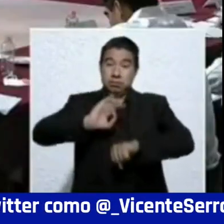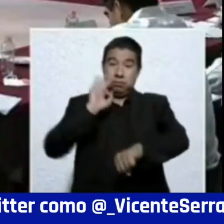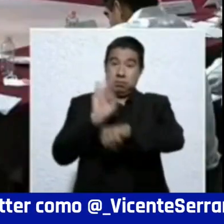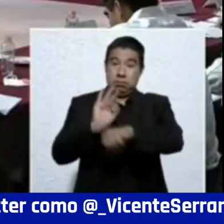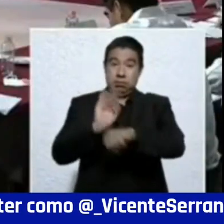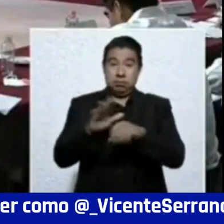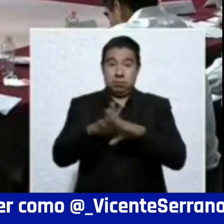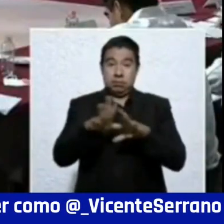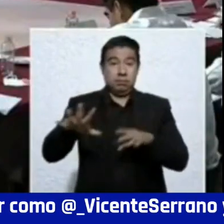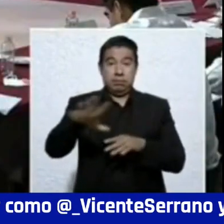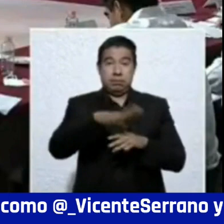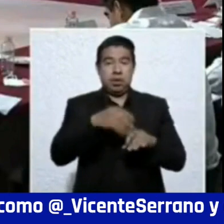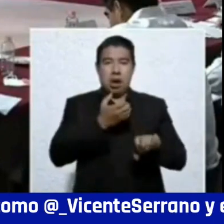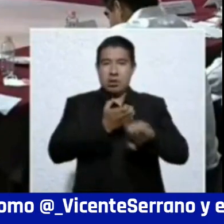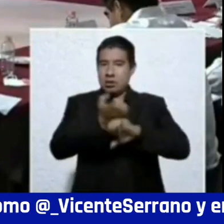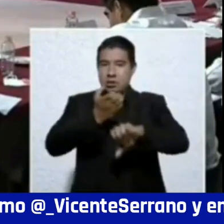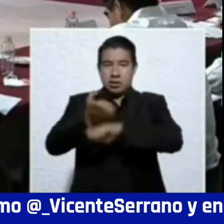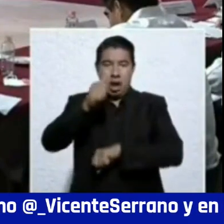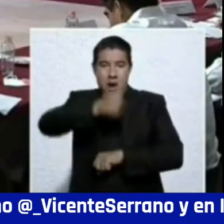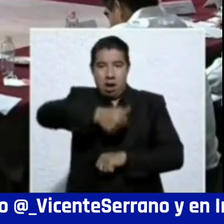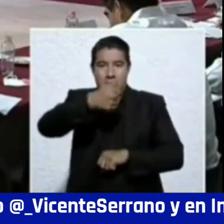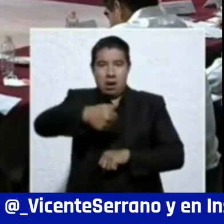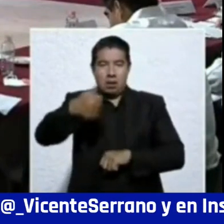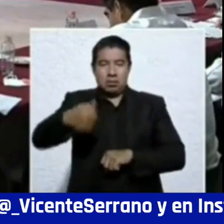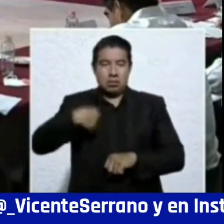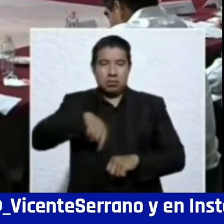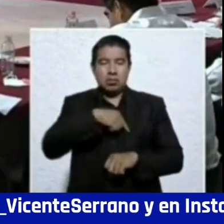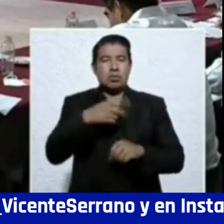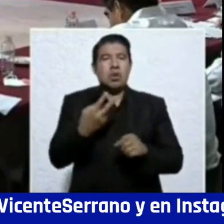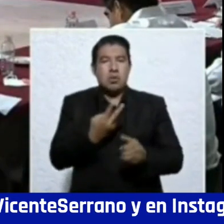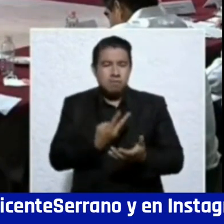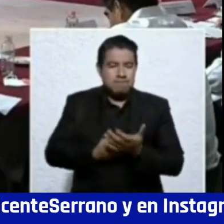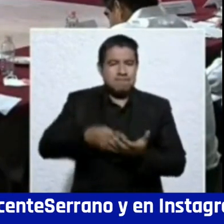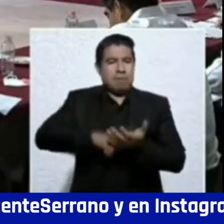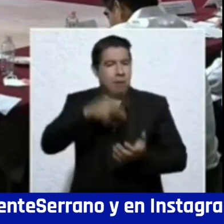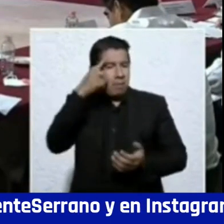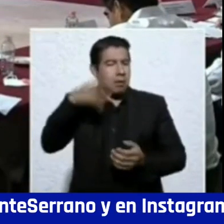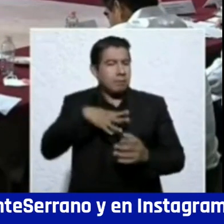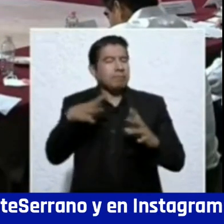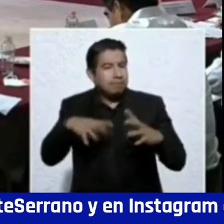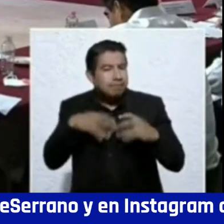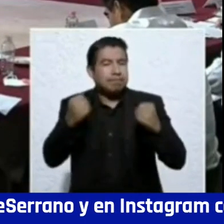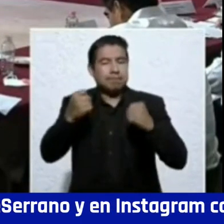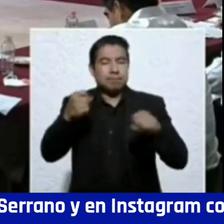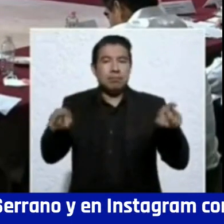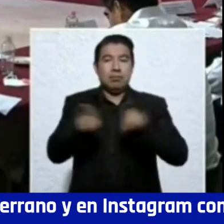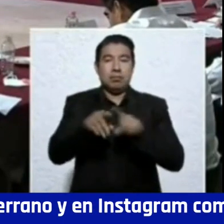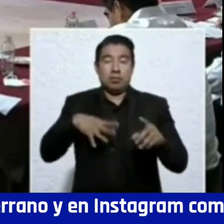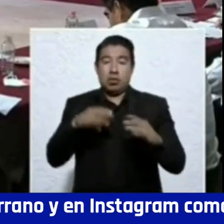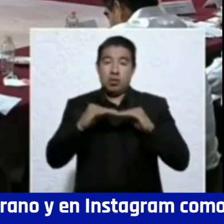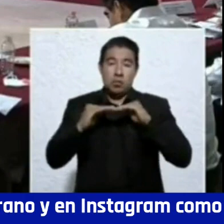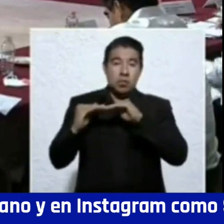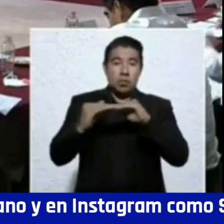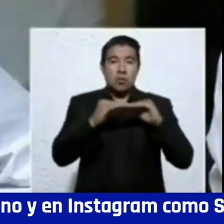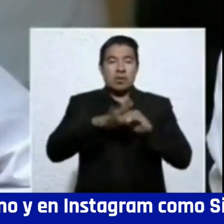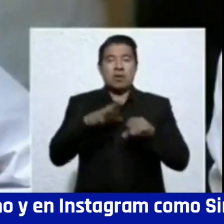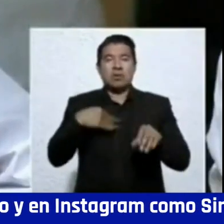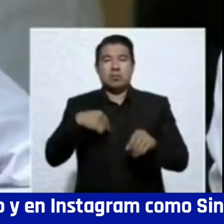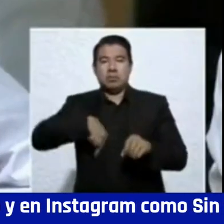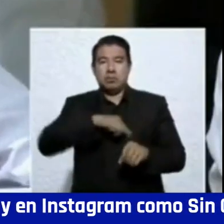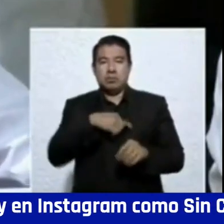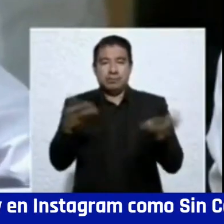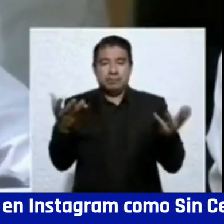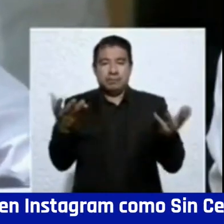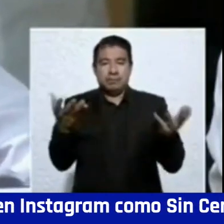respectivos territorios, redoblamos esfuerzos e invertimos todos nuestros recursos, capacidades y voluntades a